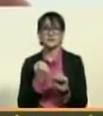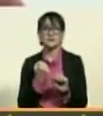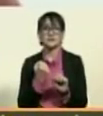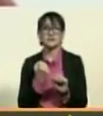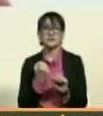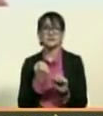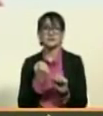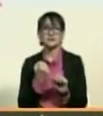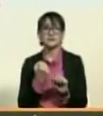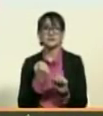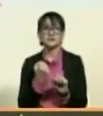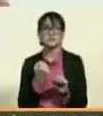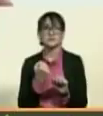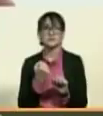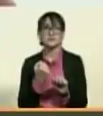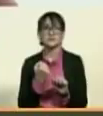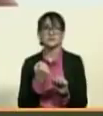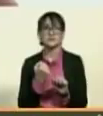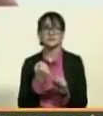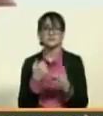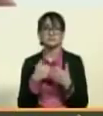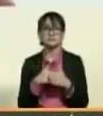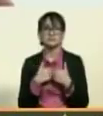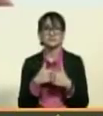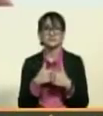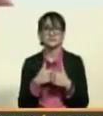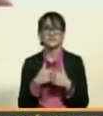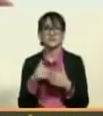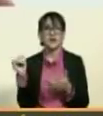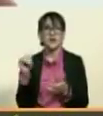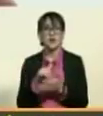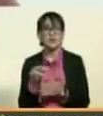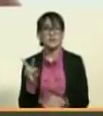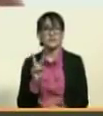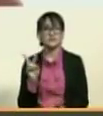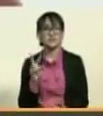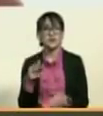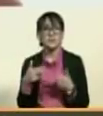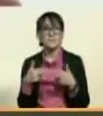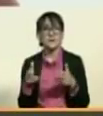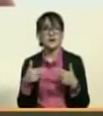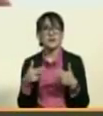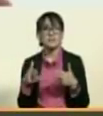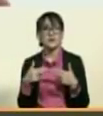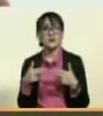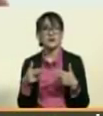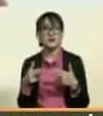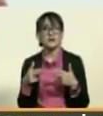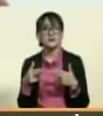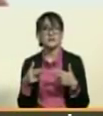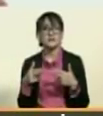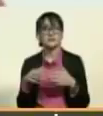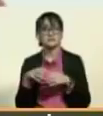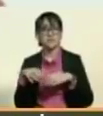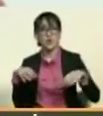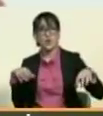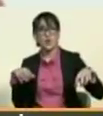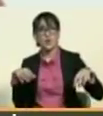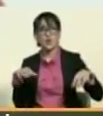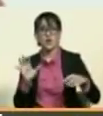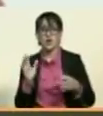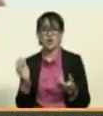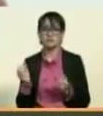se cesen las operaciones de aerolíneas venezolanas en Panamá y evitar así un aislamiento entre ambos